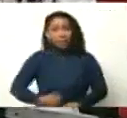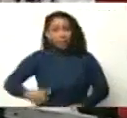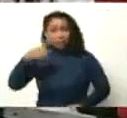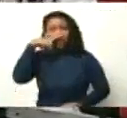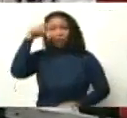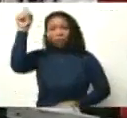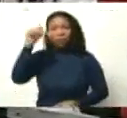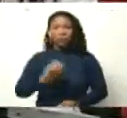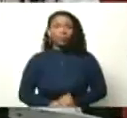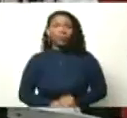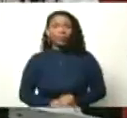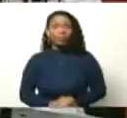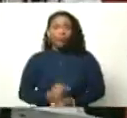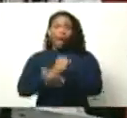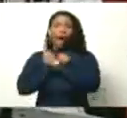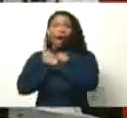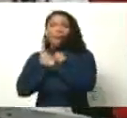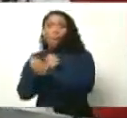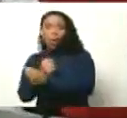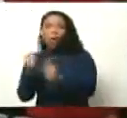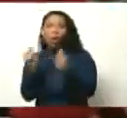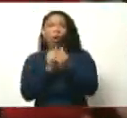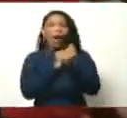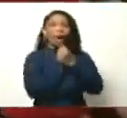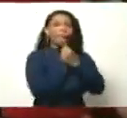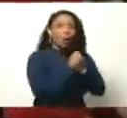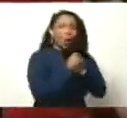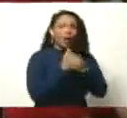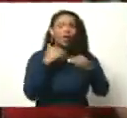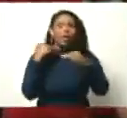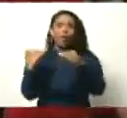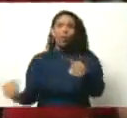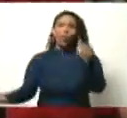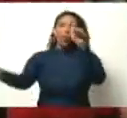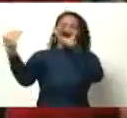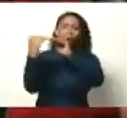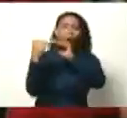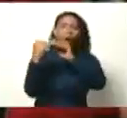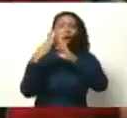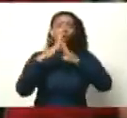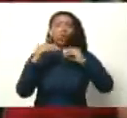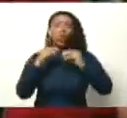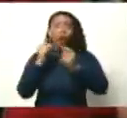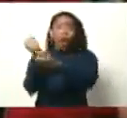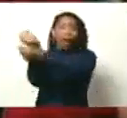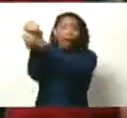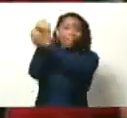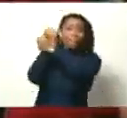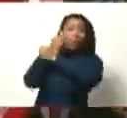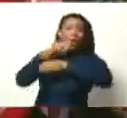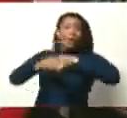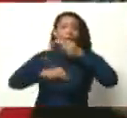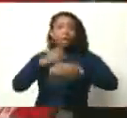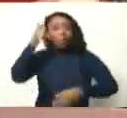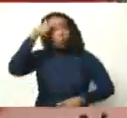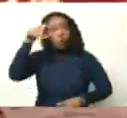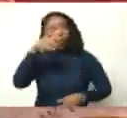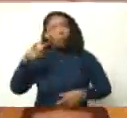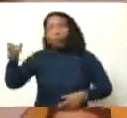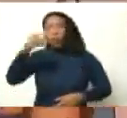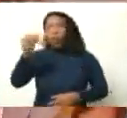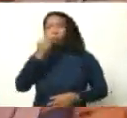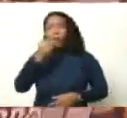Maduro. Amor, con amor se paga. Todo el amor que Alex derramó sobre este pueblo buscando comida,